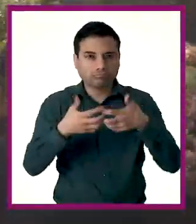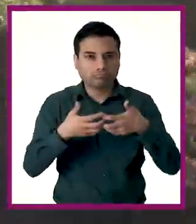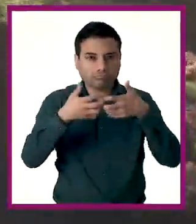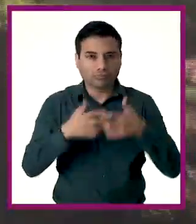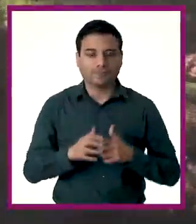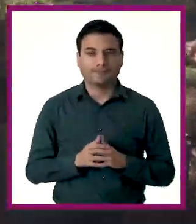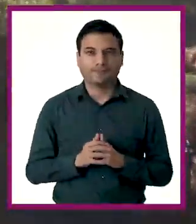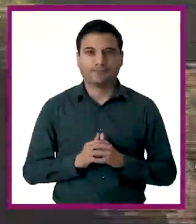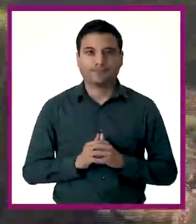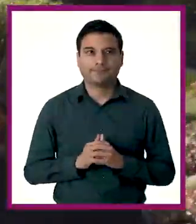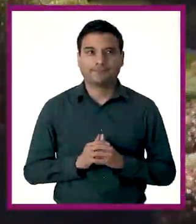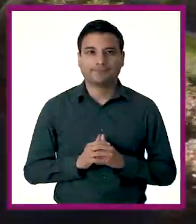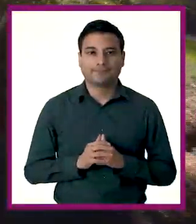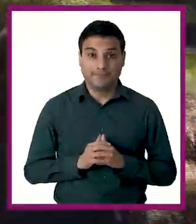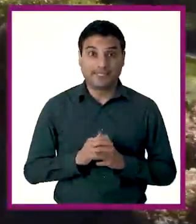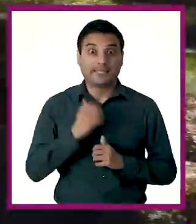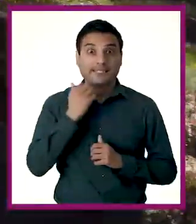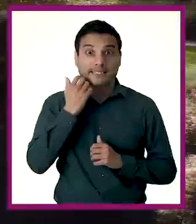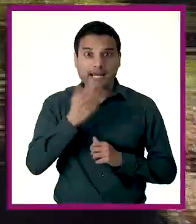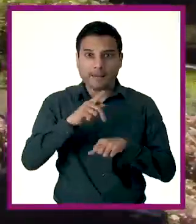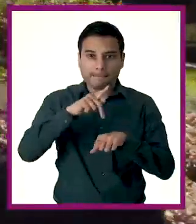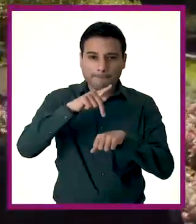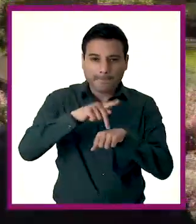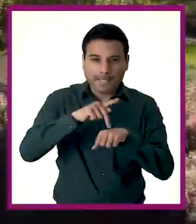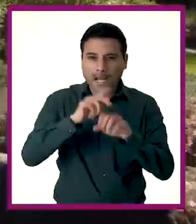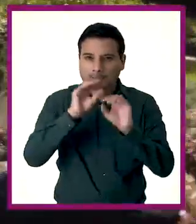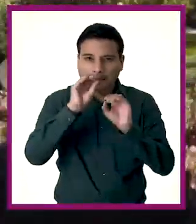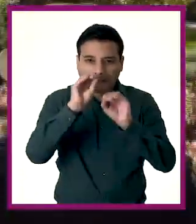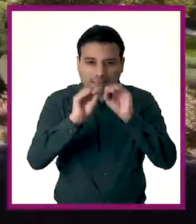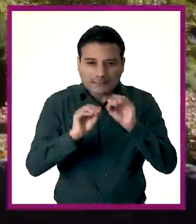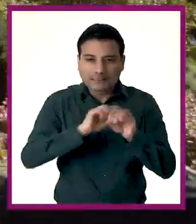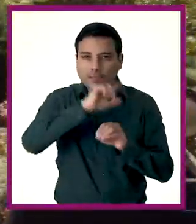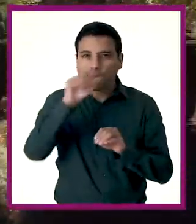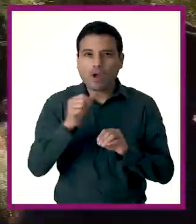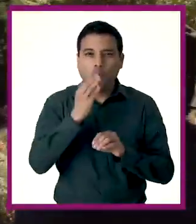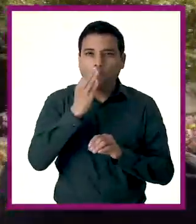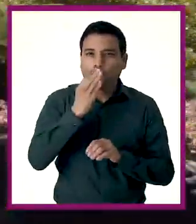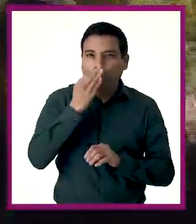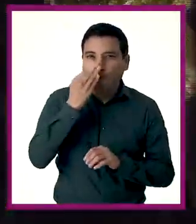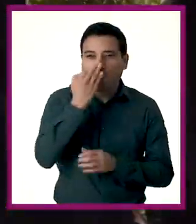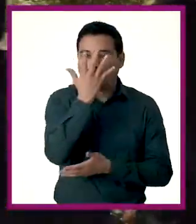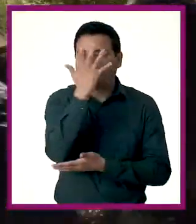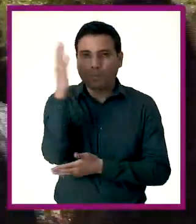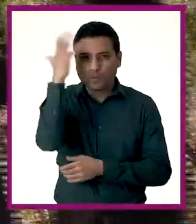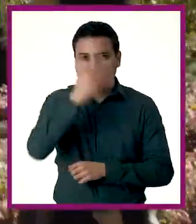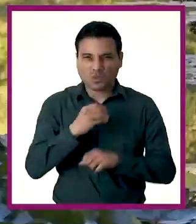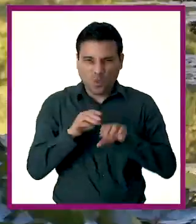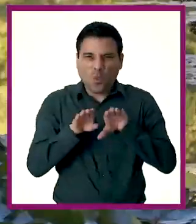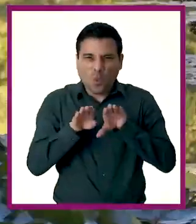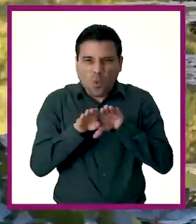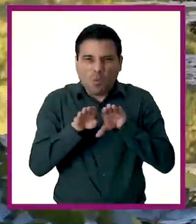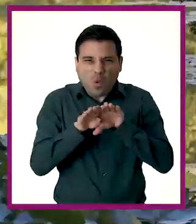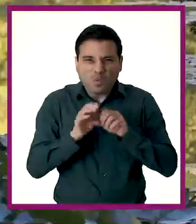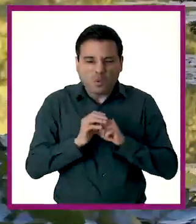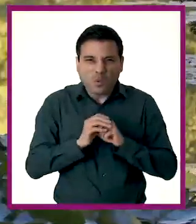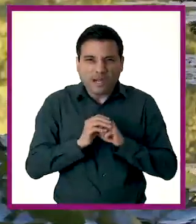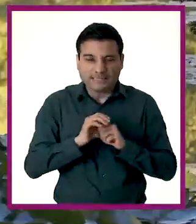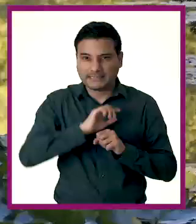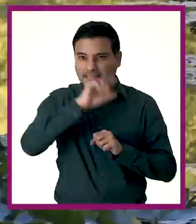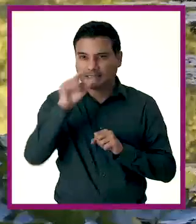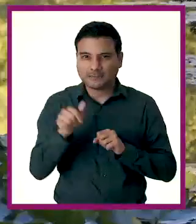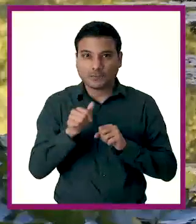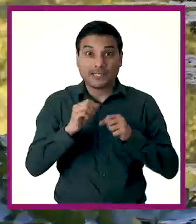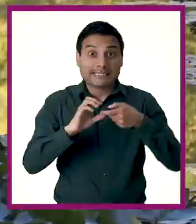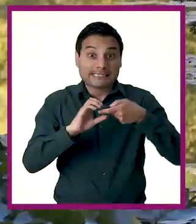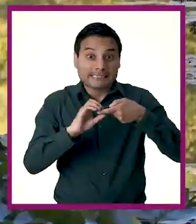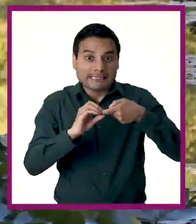Ella quería realmente revestir la piedra caliza y crear el jardín, ¿no? Entonces vio la forma de meter tierra y